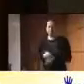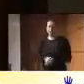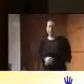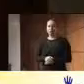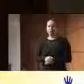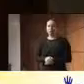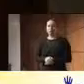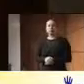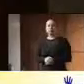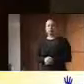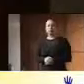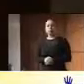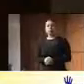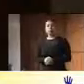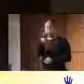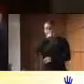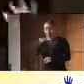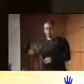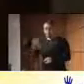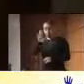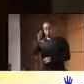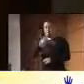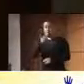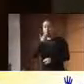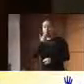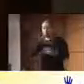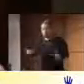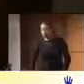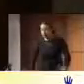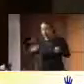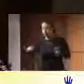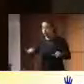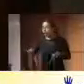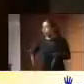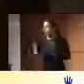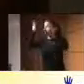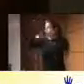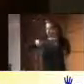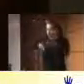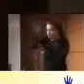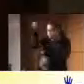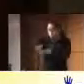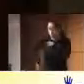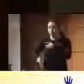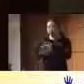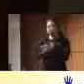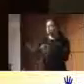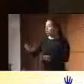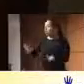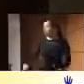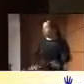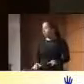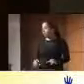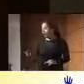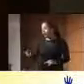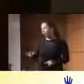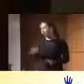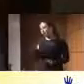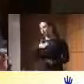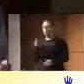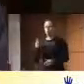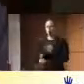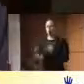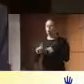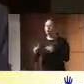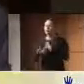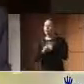realmente, si una persona que va en silla de ruedas no puede entrar en un edificio, no es porque la persona vaya en silla de ruedas, sino porque ese edificio no se ha